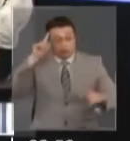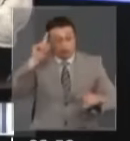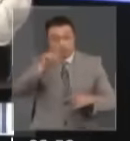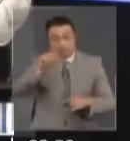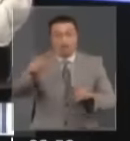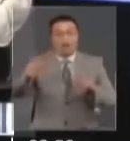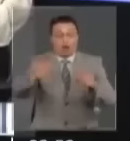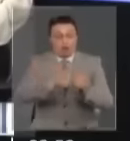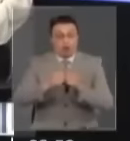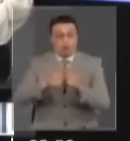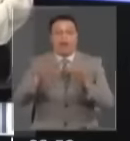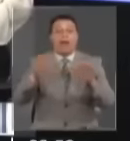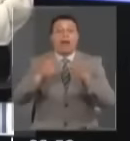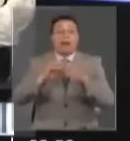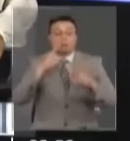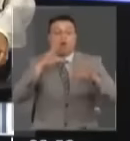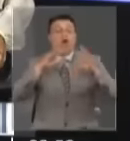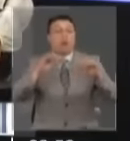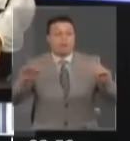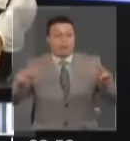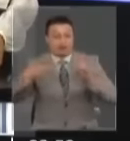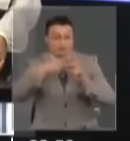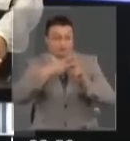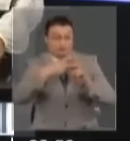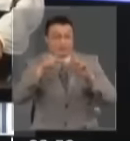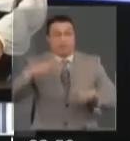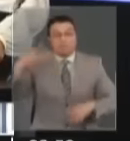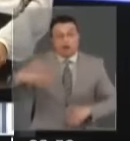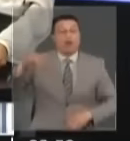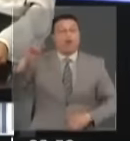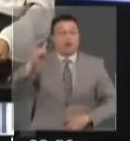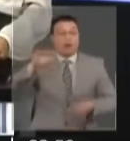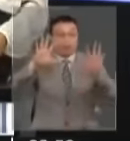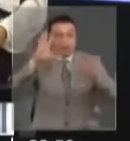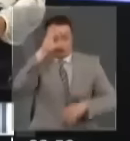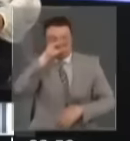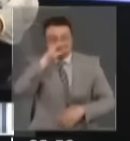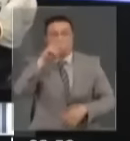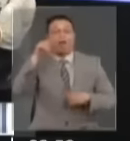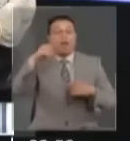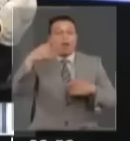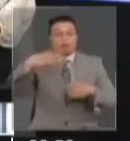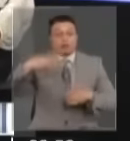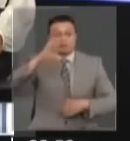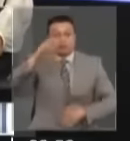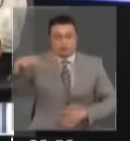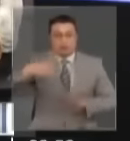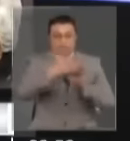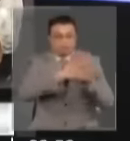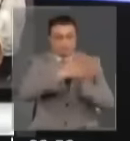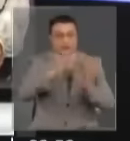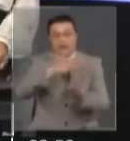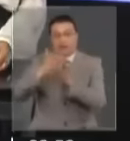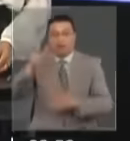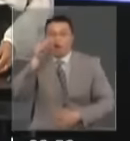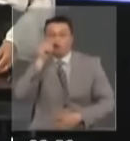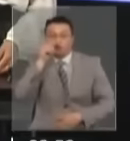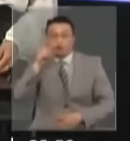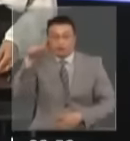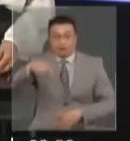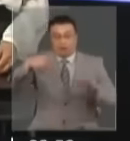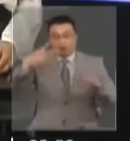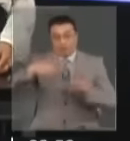acompañando. Gracias por la sintonía, por los comentarios del día de hoy. Martes y jueves a las 10 de la noche, Municipales CNN, de aquí hasta octubre. Este fue Municipales